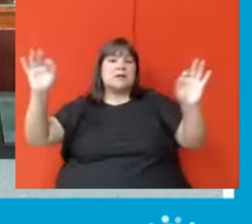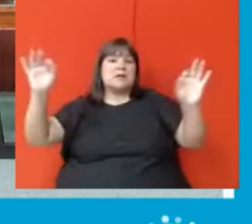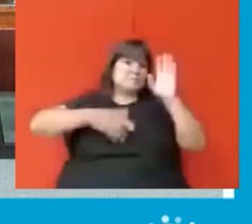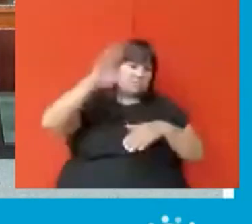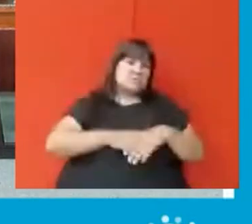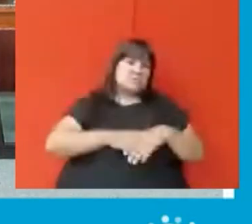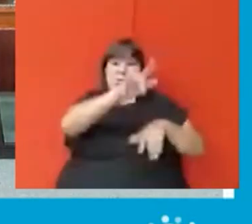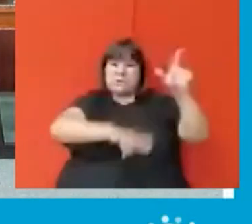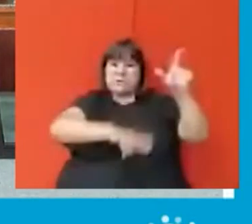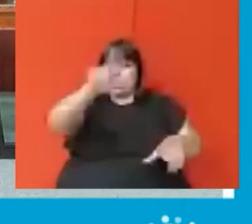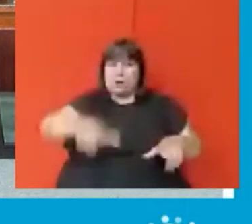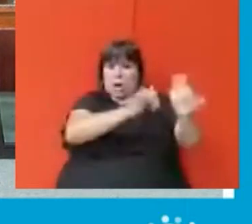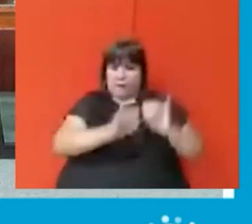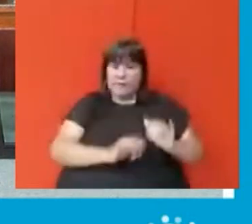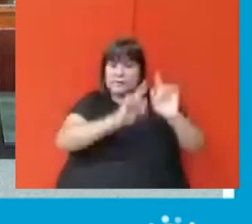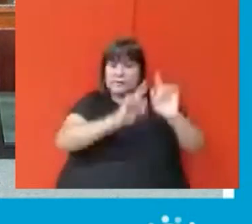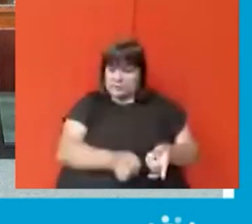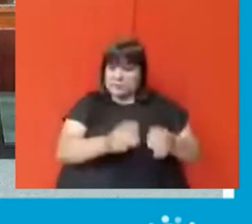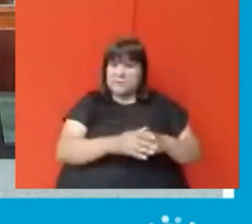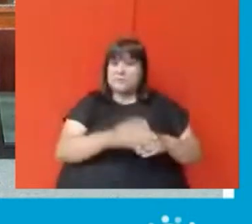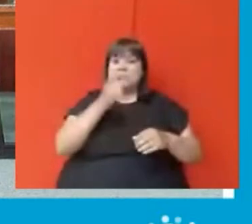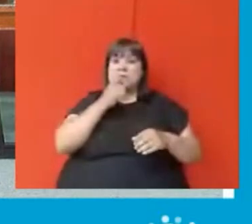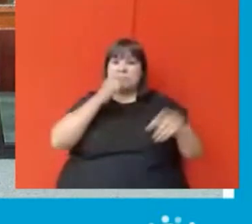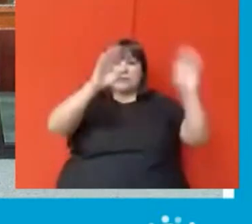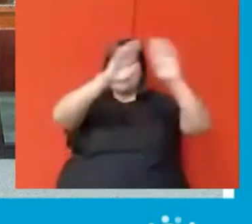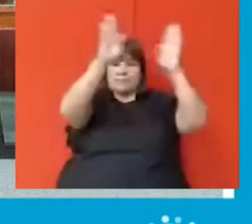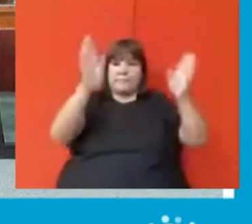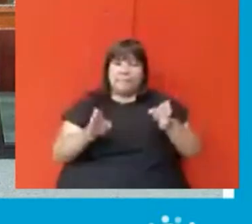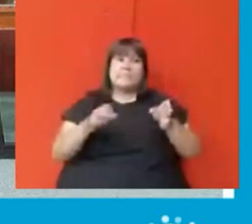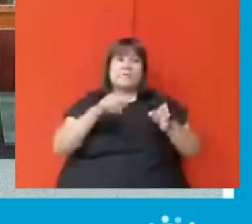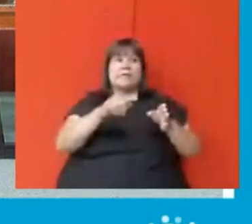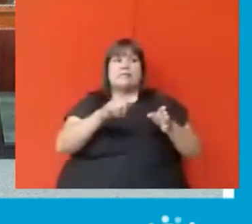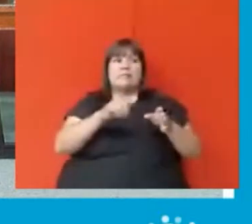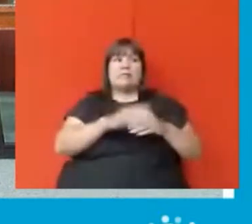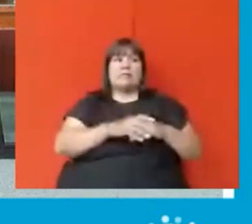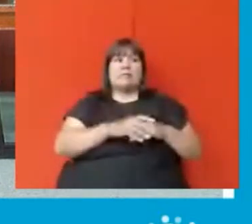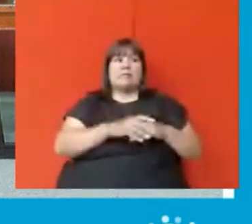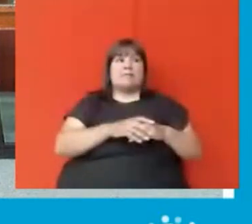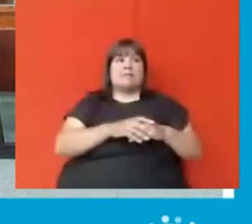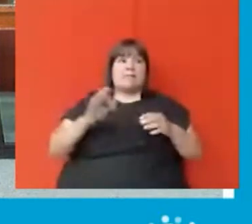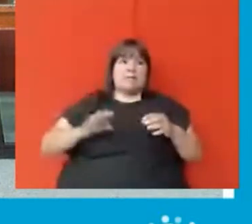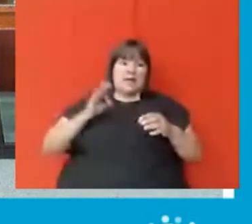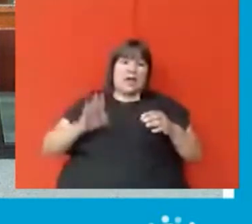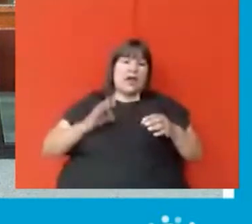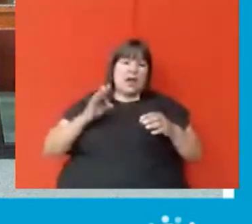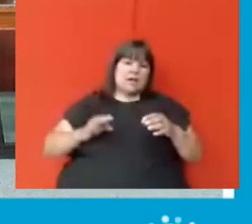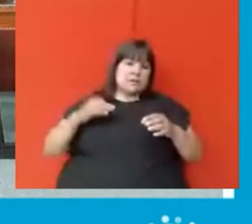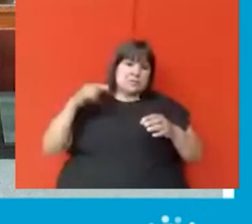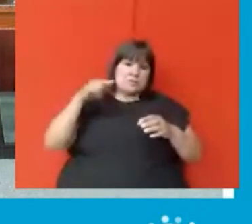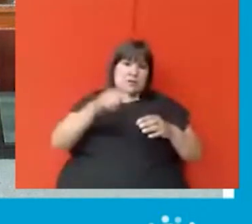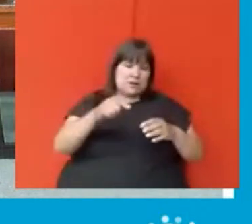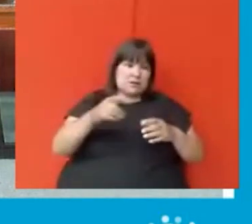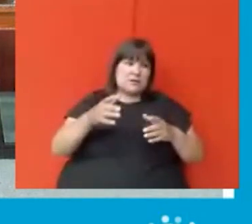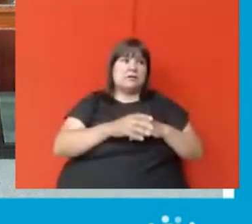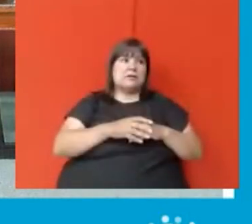terapia intensiva, en mi sanatorio, hace unos años atrás, que es el mejor sanatorio de Buenos Aires. Entra el paciente y le ponen un